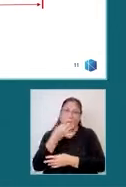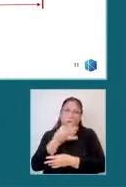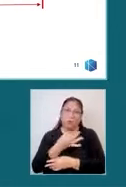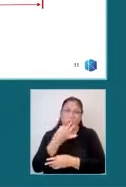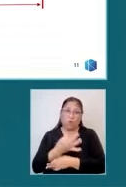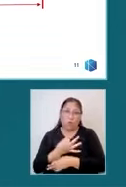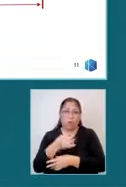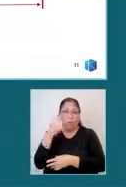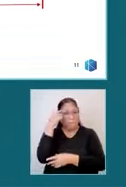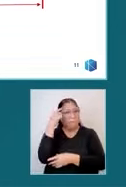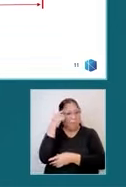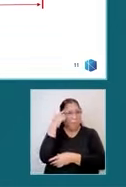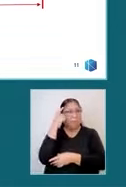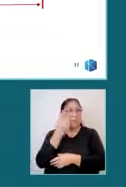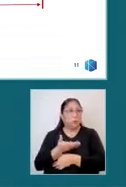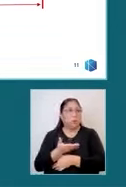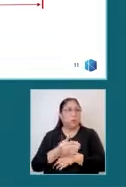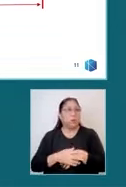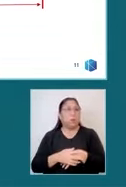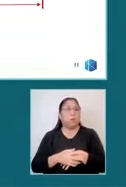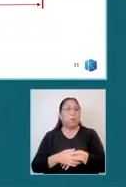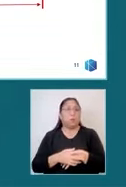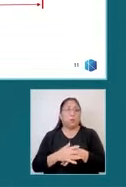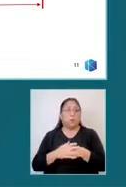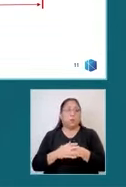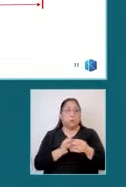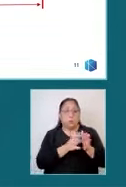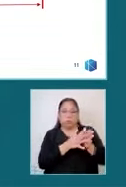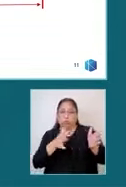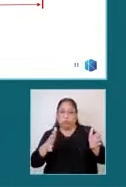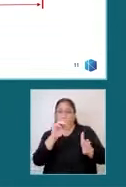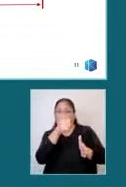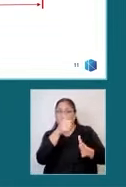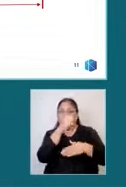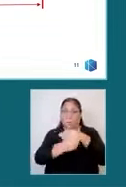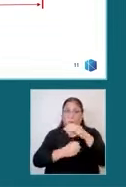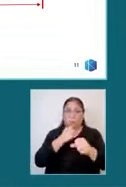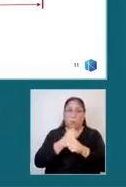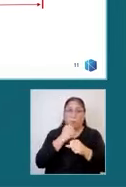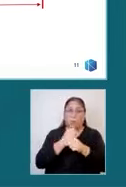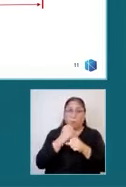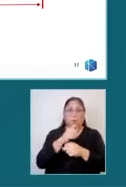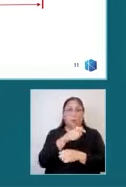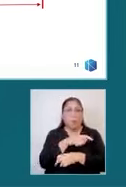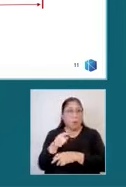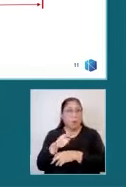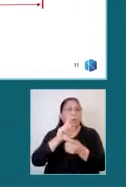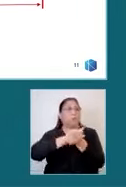que los ciclos de 10 años se han vuelto